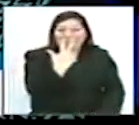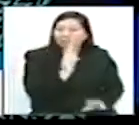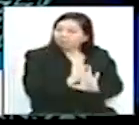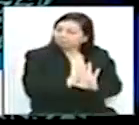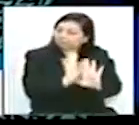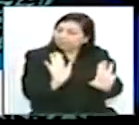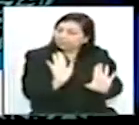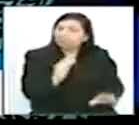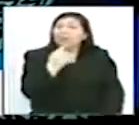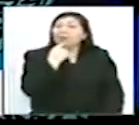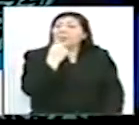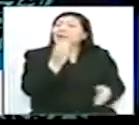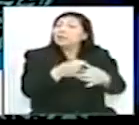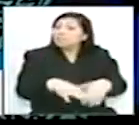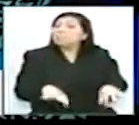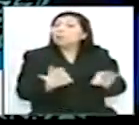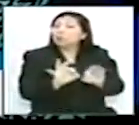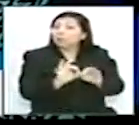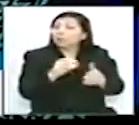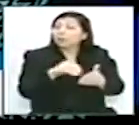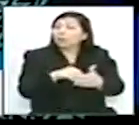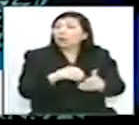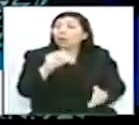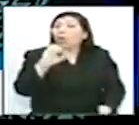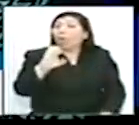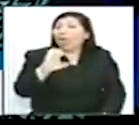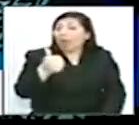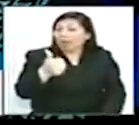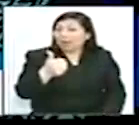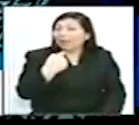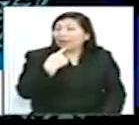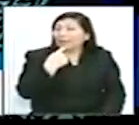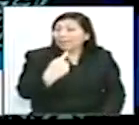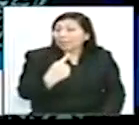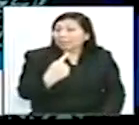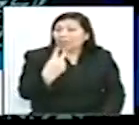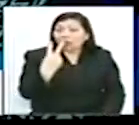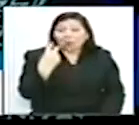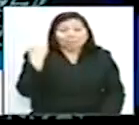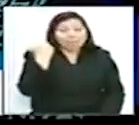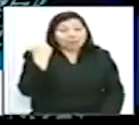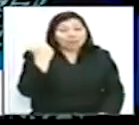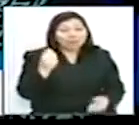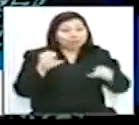por eso hemos mencionado la importancia de la propuesta de la OEA, en el cual los dos poderes